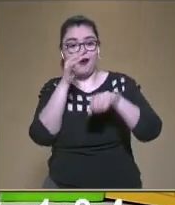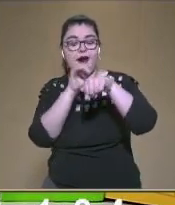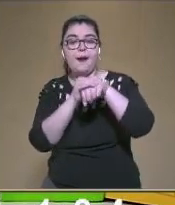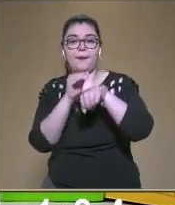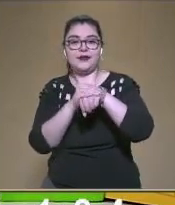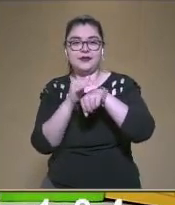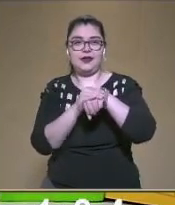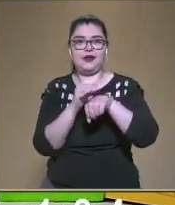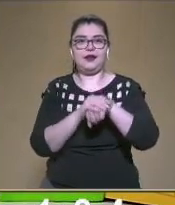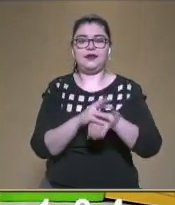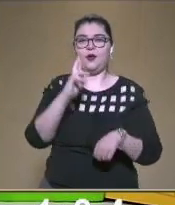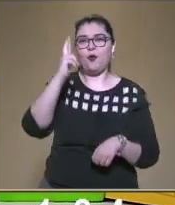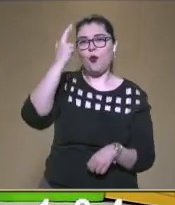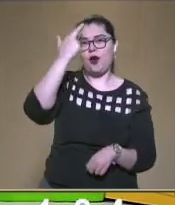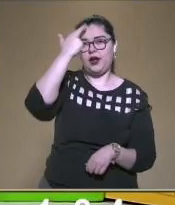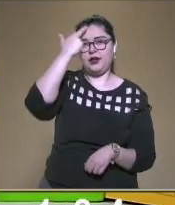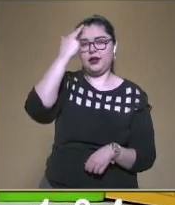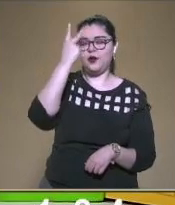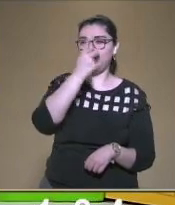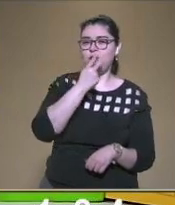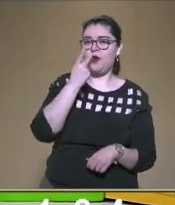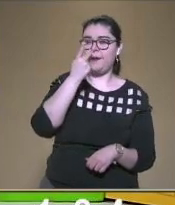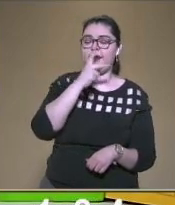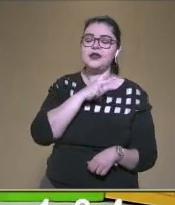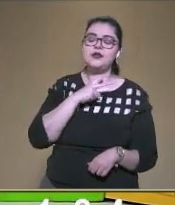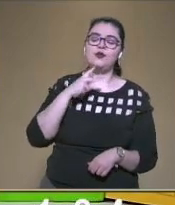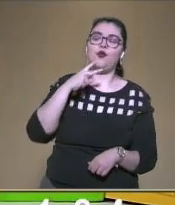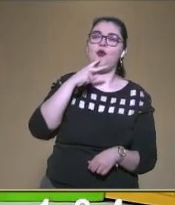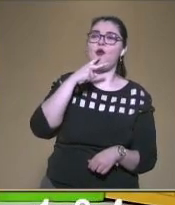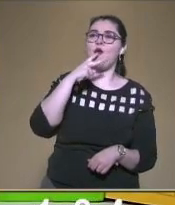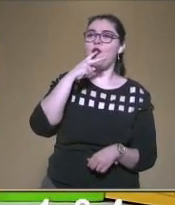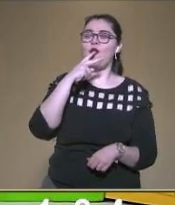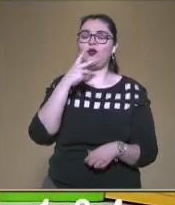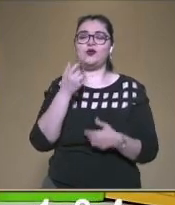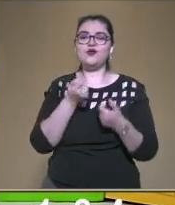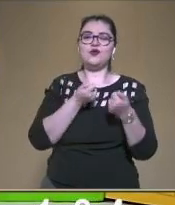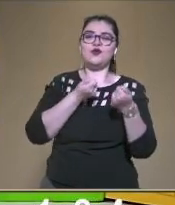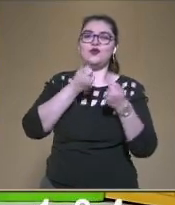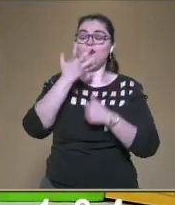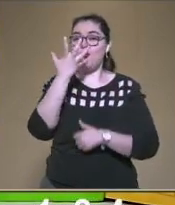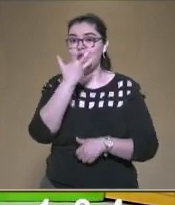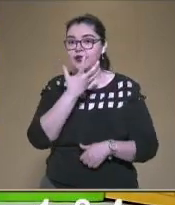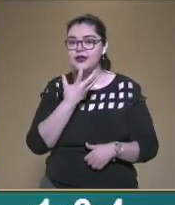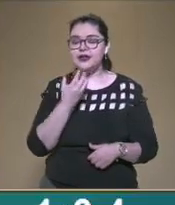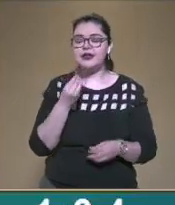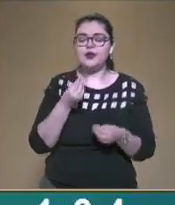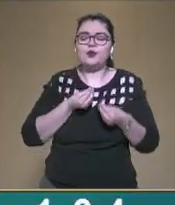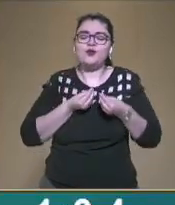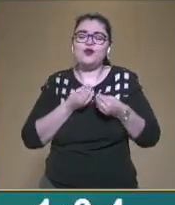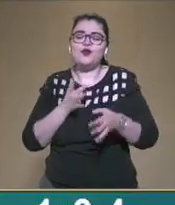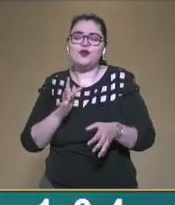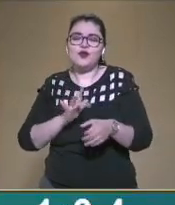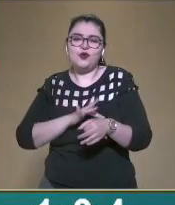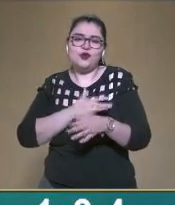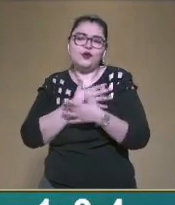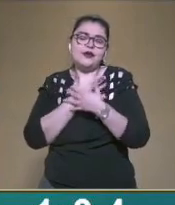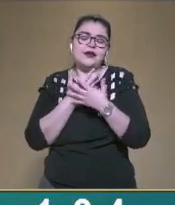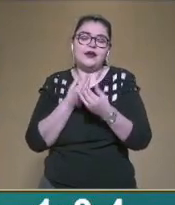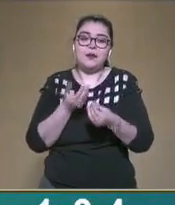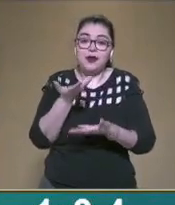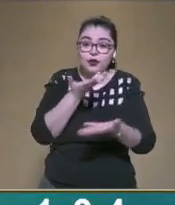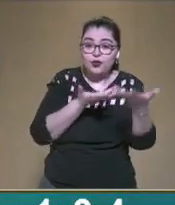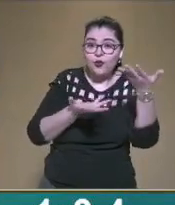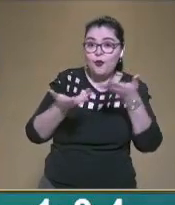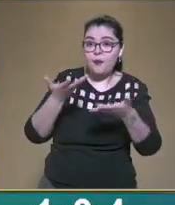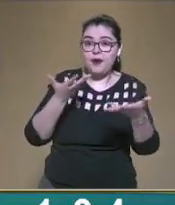los poemas, pues se declaman, no se leen, maestro. Así se leen es. Con mucho sentimientos, se declaman con sentimiento,